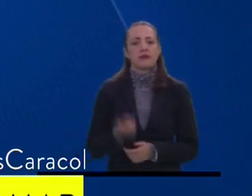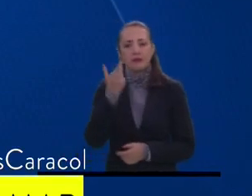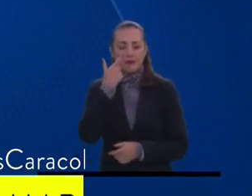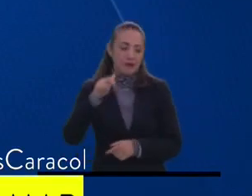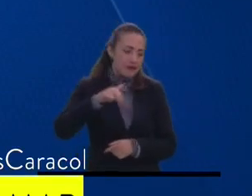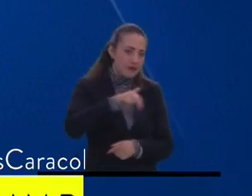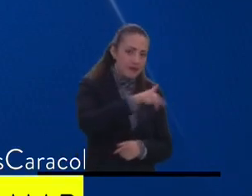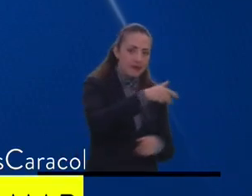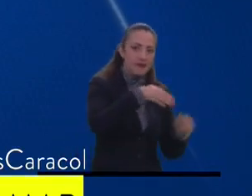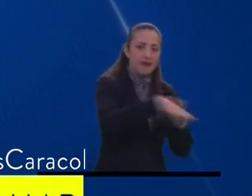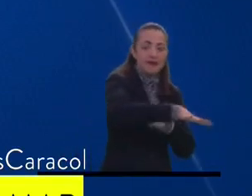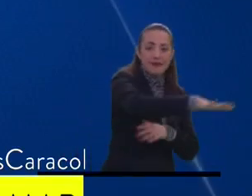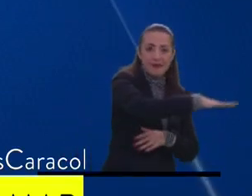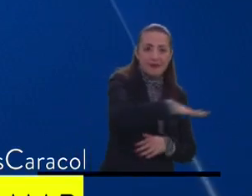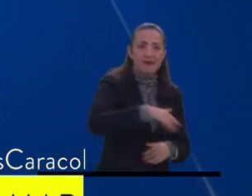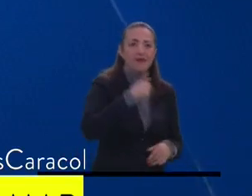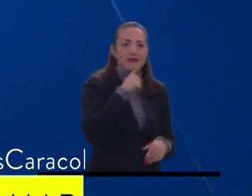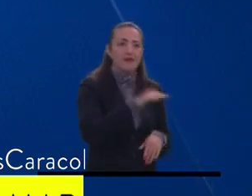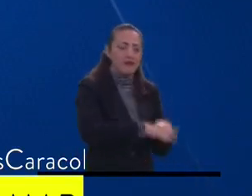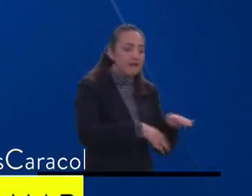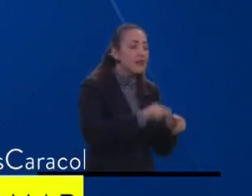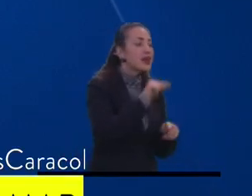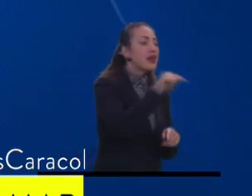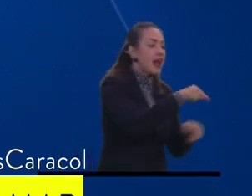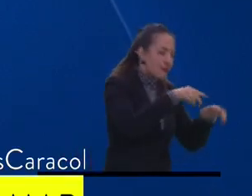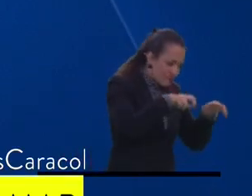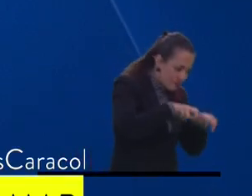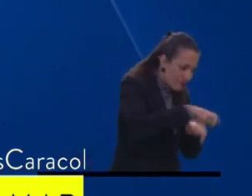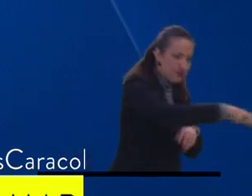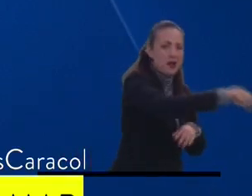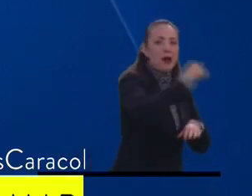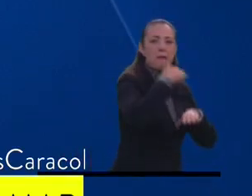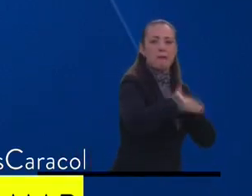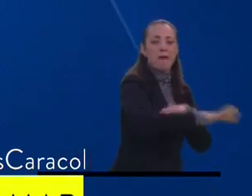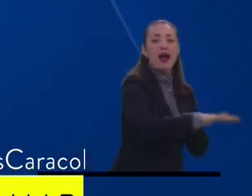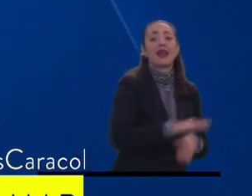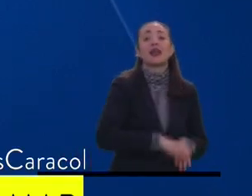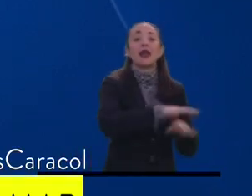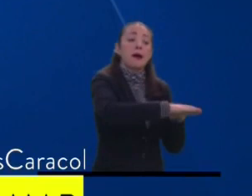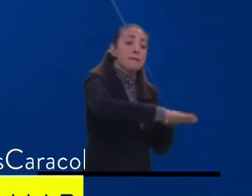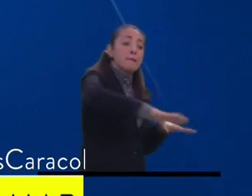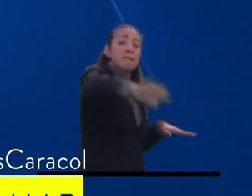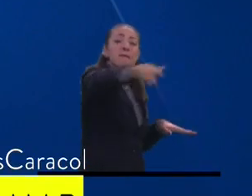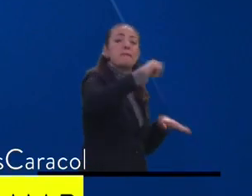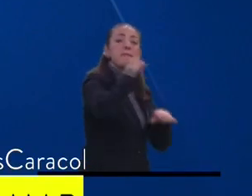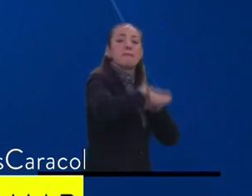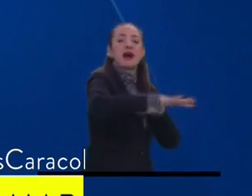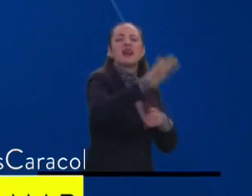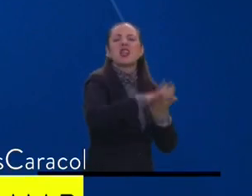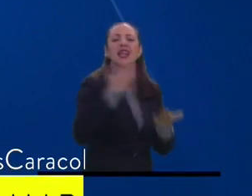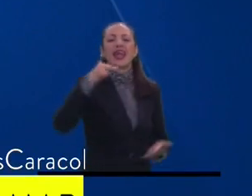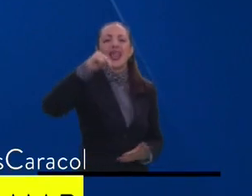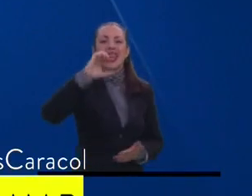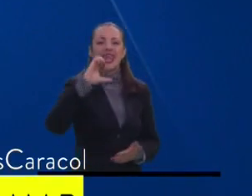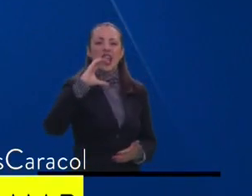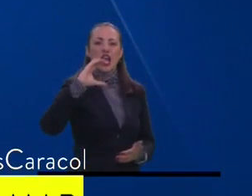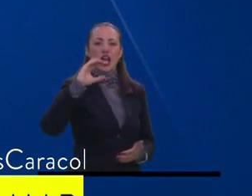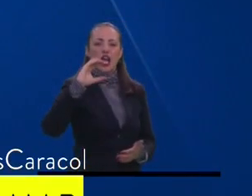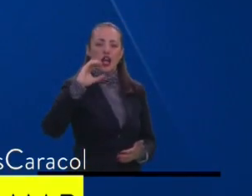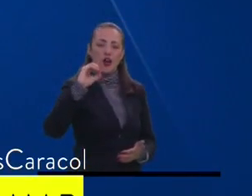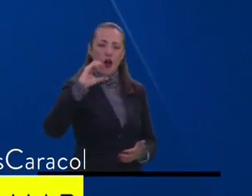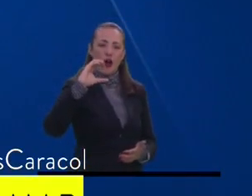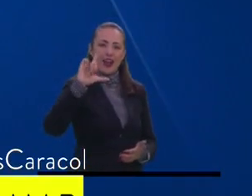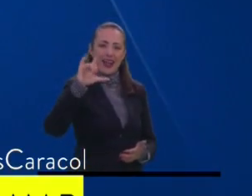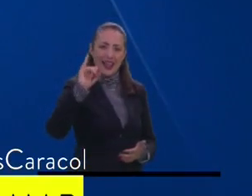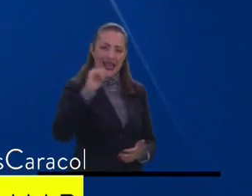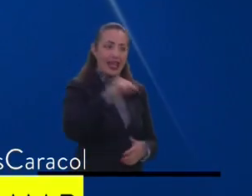ingresar al mar. Las playas de Necoclí fueron testigos del sueño cumplido de Emanuel. Este